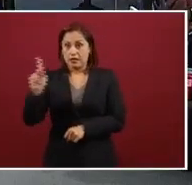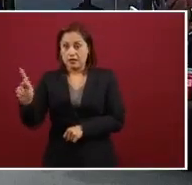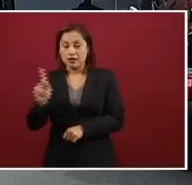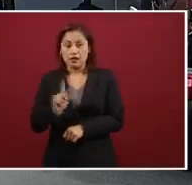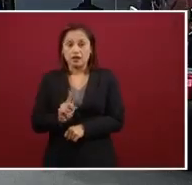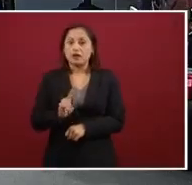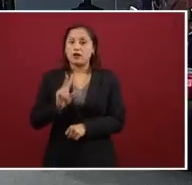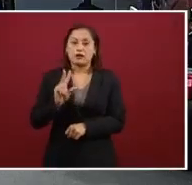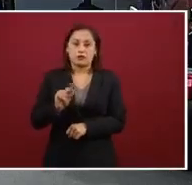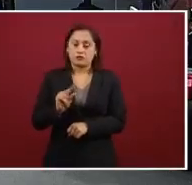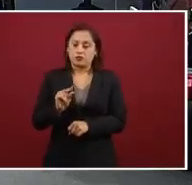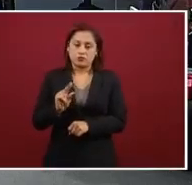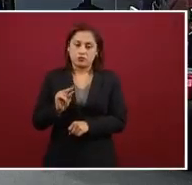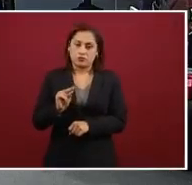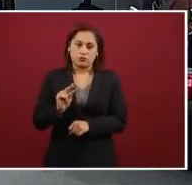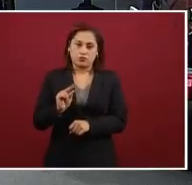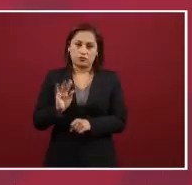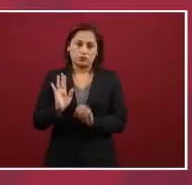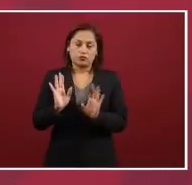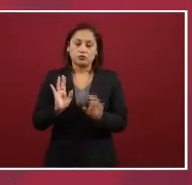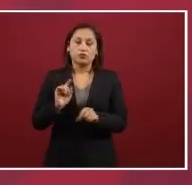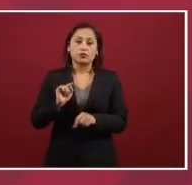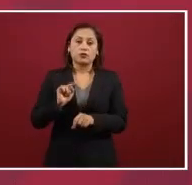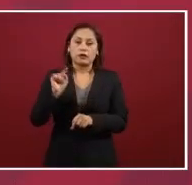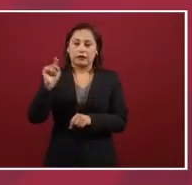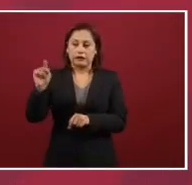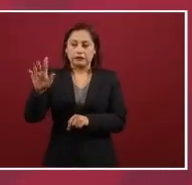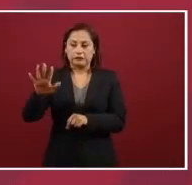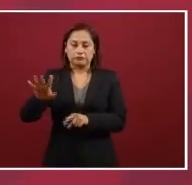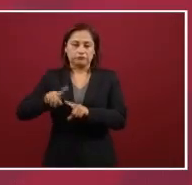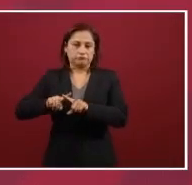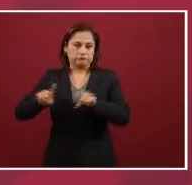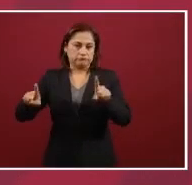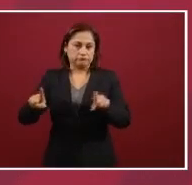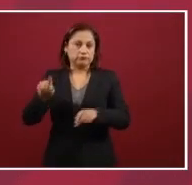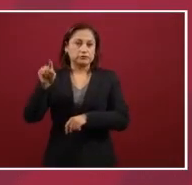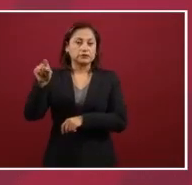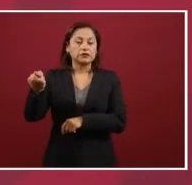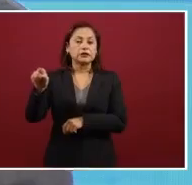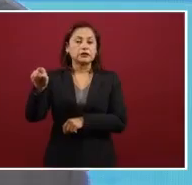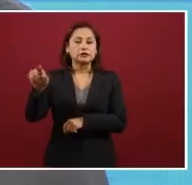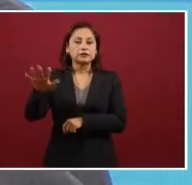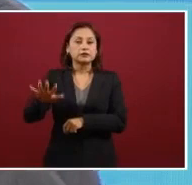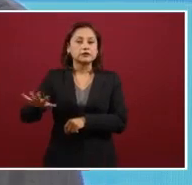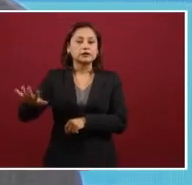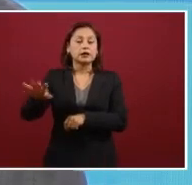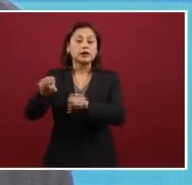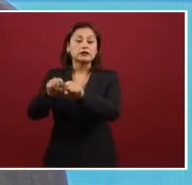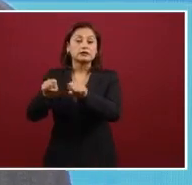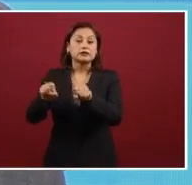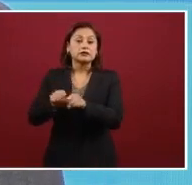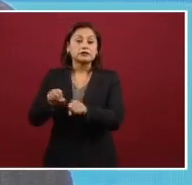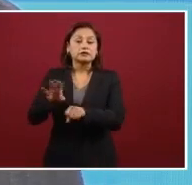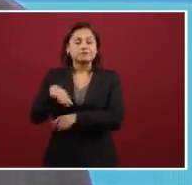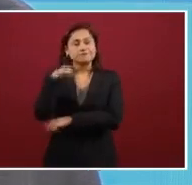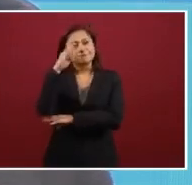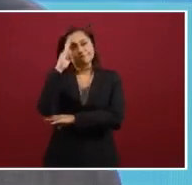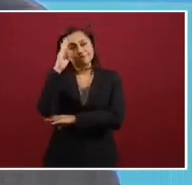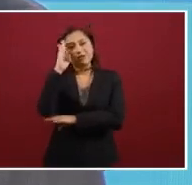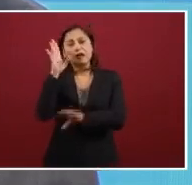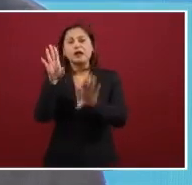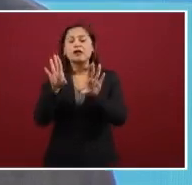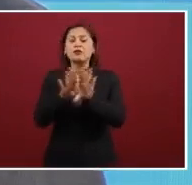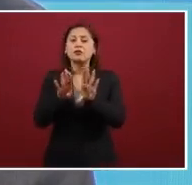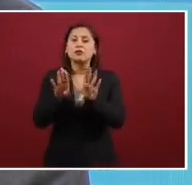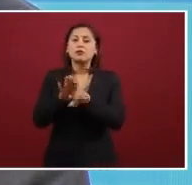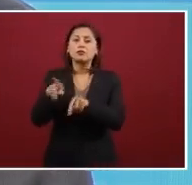tenemos que cuidar el piso. Allá estamos buscando la forma de que en los